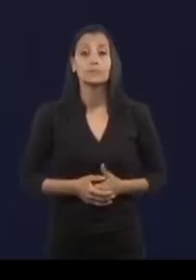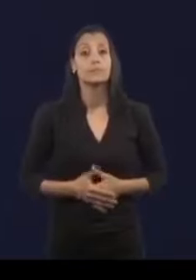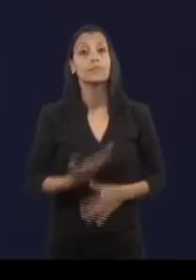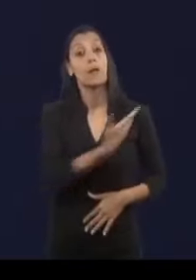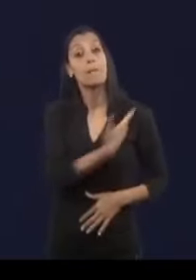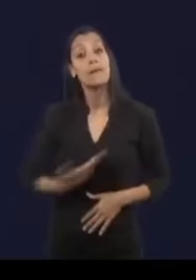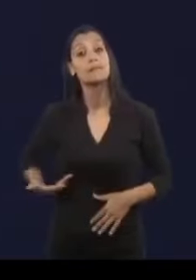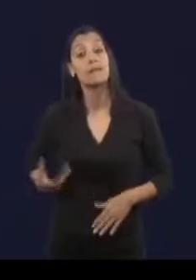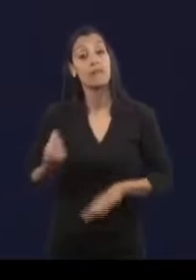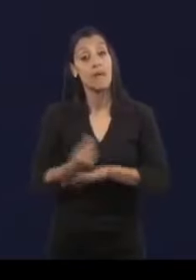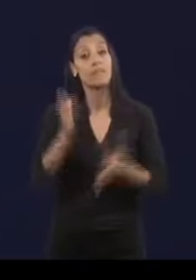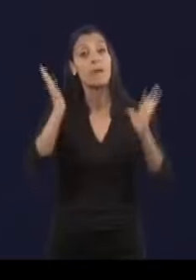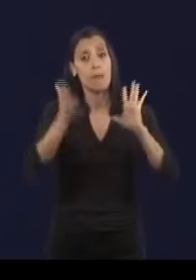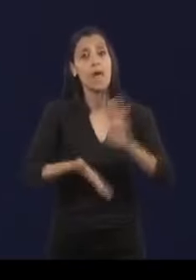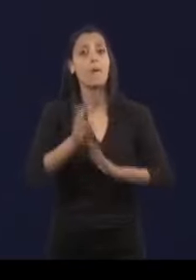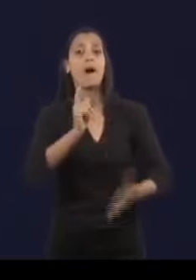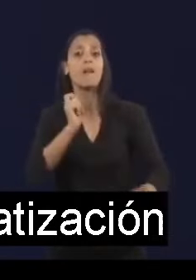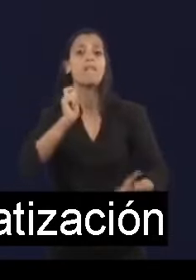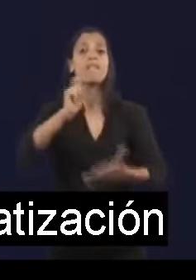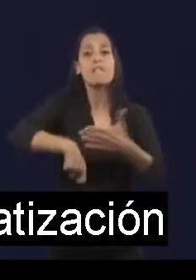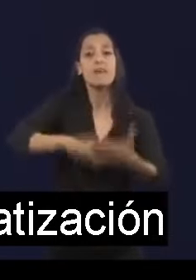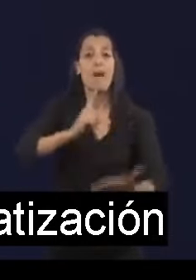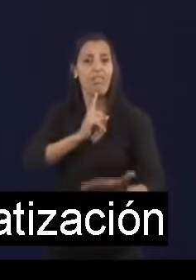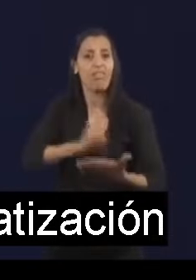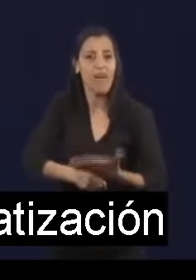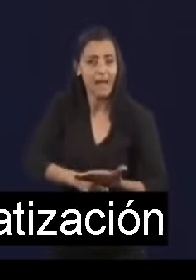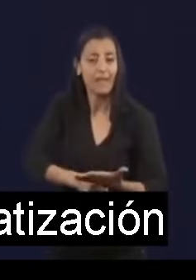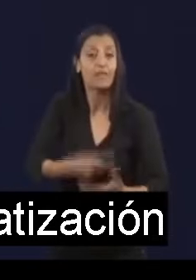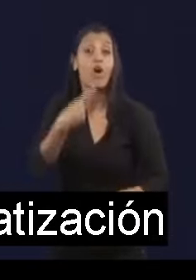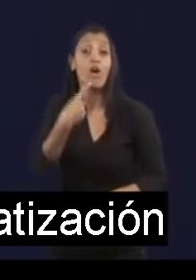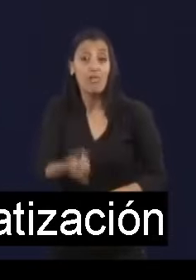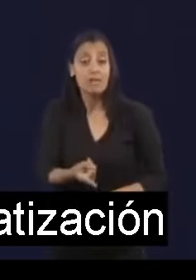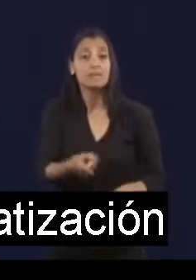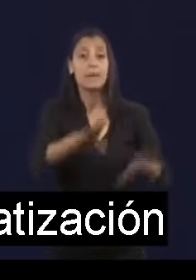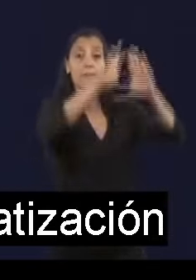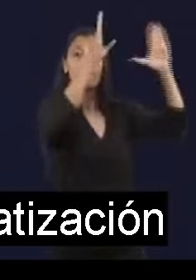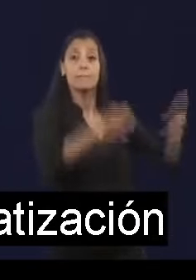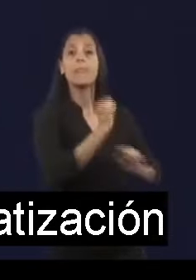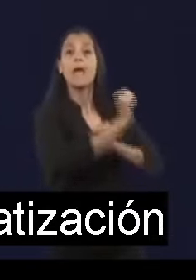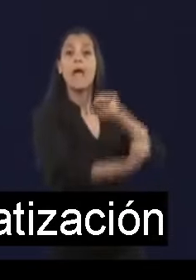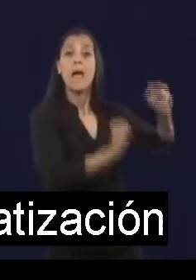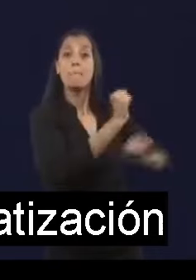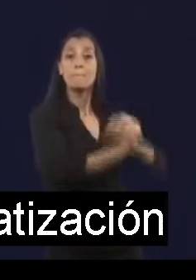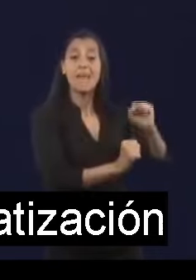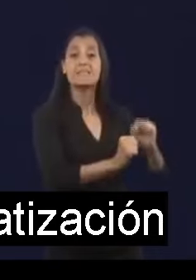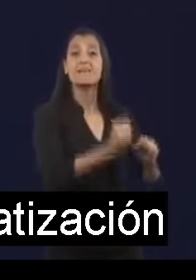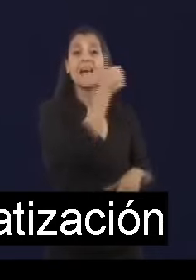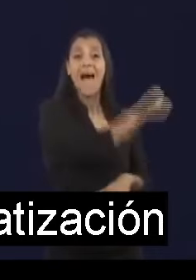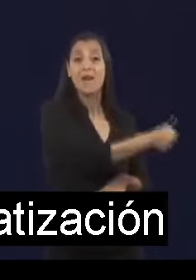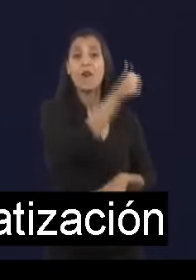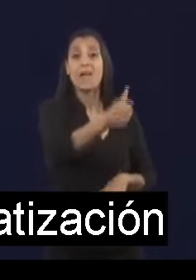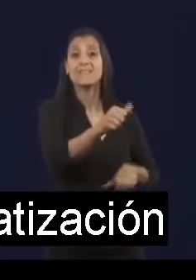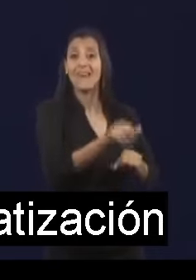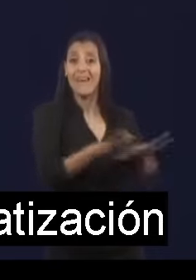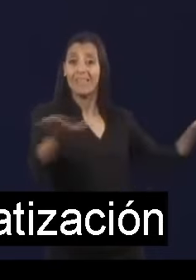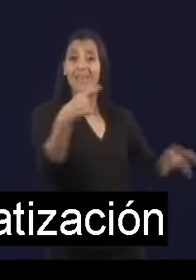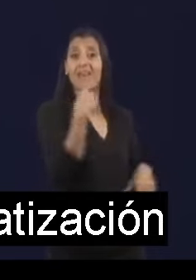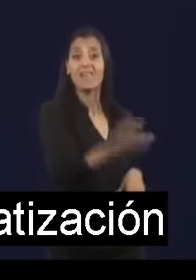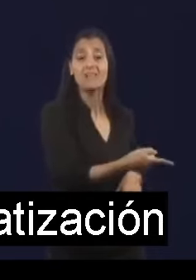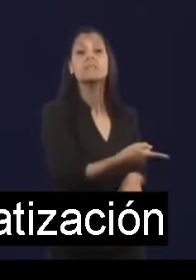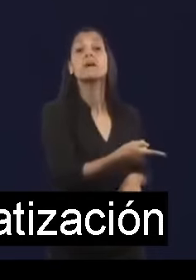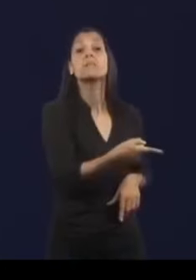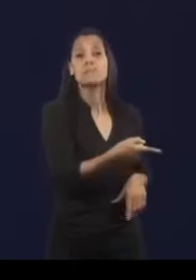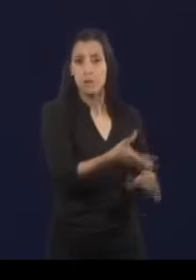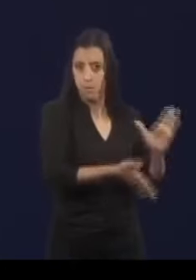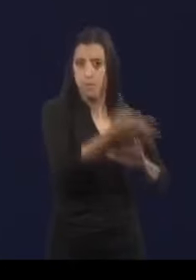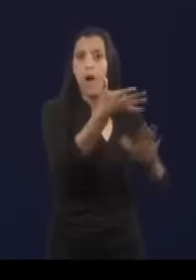el presidente de la nación va a firmar un decreto que va a declarar a la empresa aerolíneas argentinas sujeta